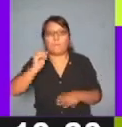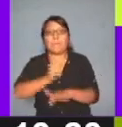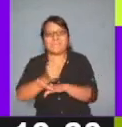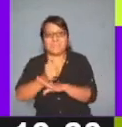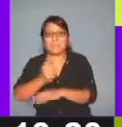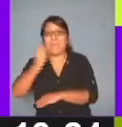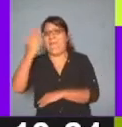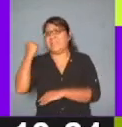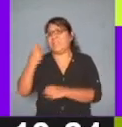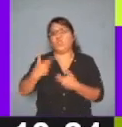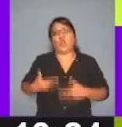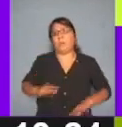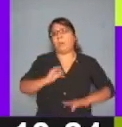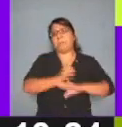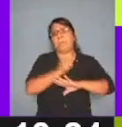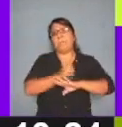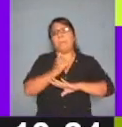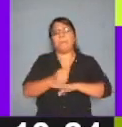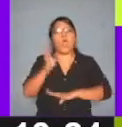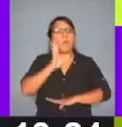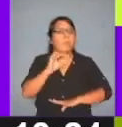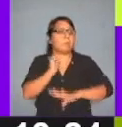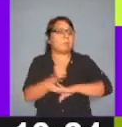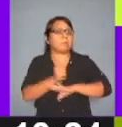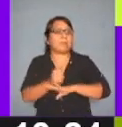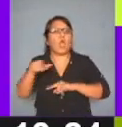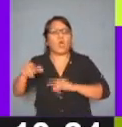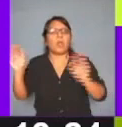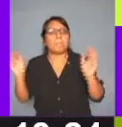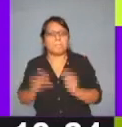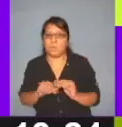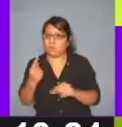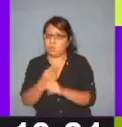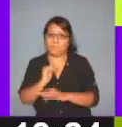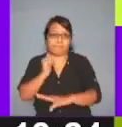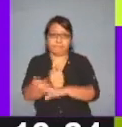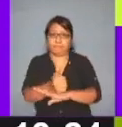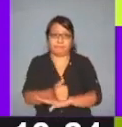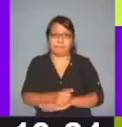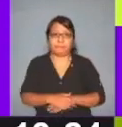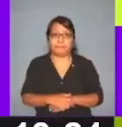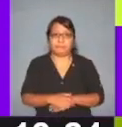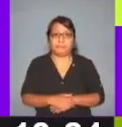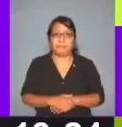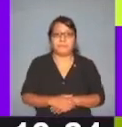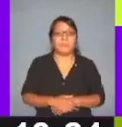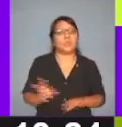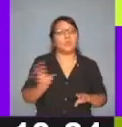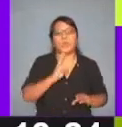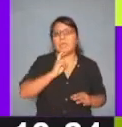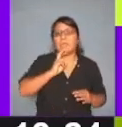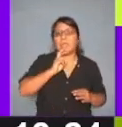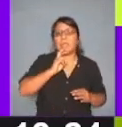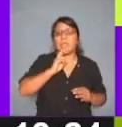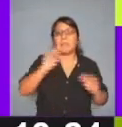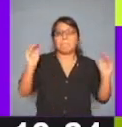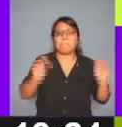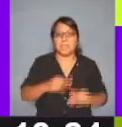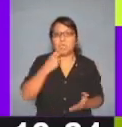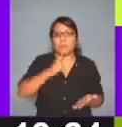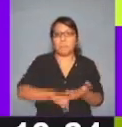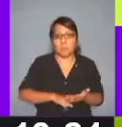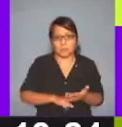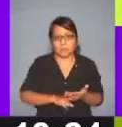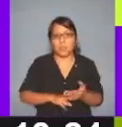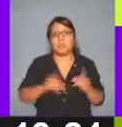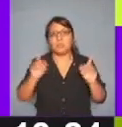pasado no solo por las modificaciones impositivas de retirar el de bajar el impuesto a las ganancias sino también por la recesión